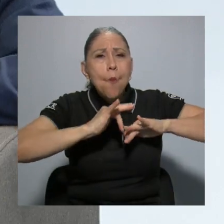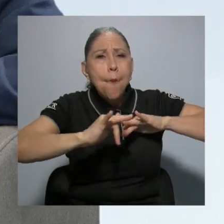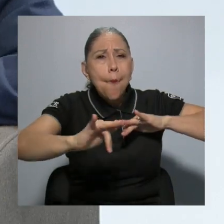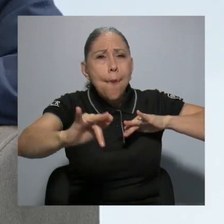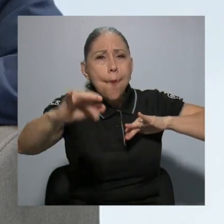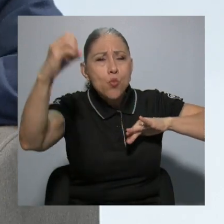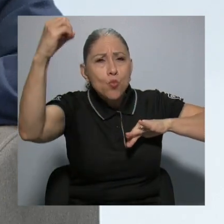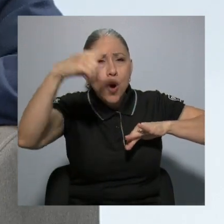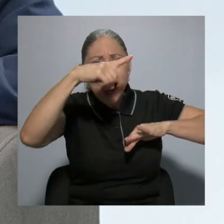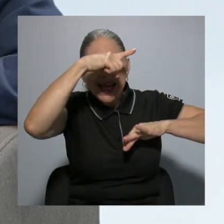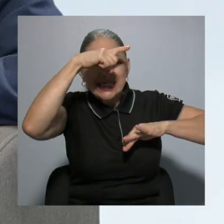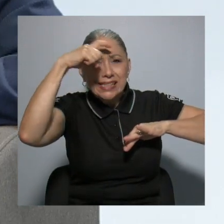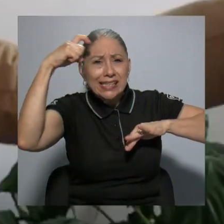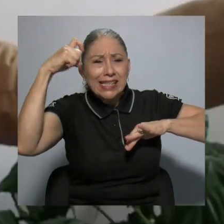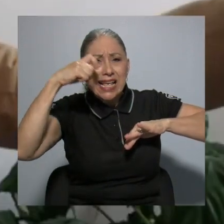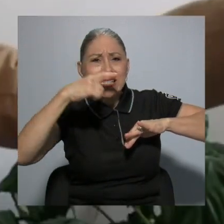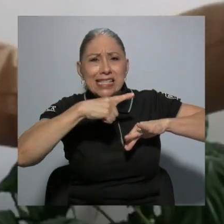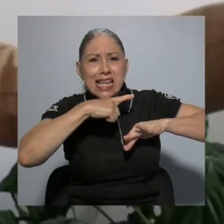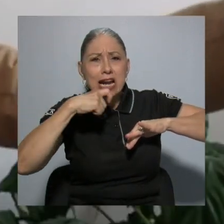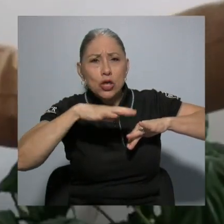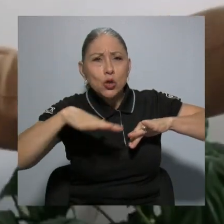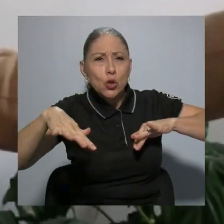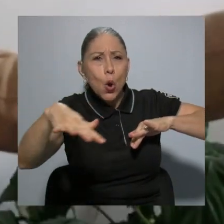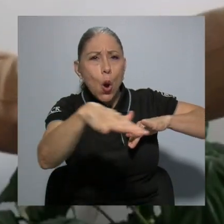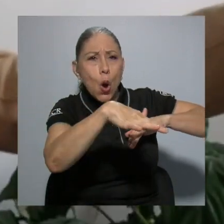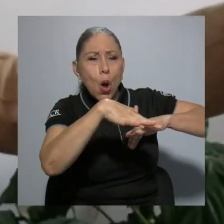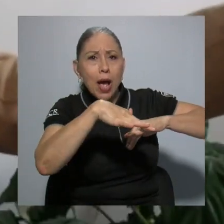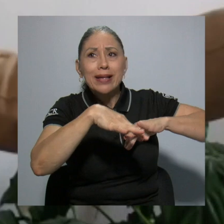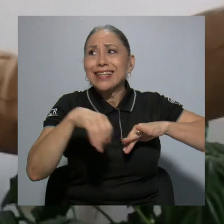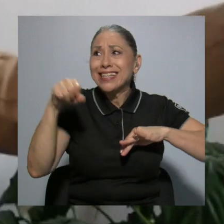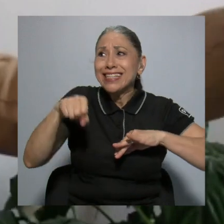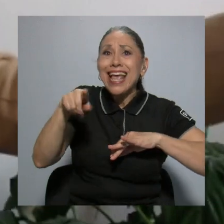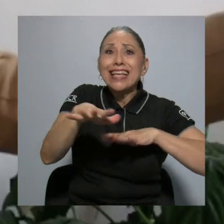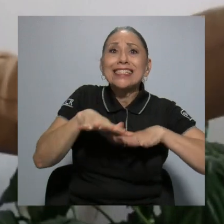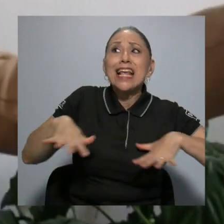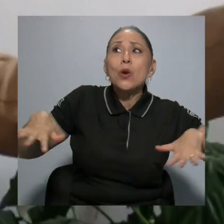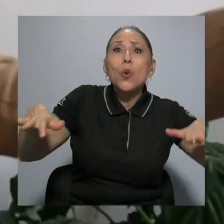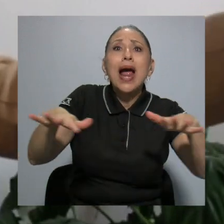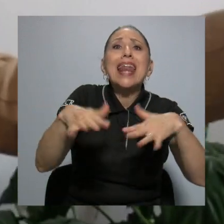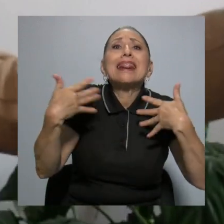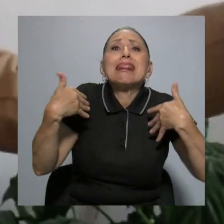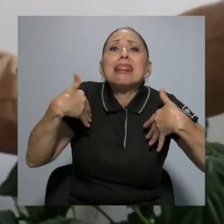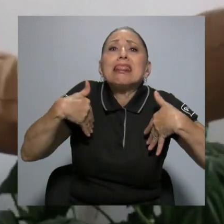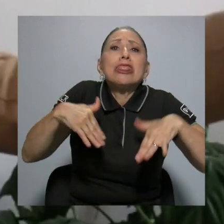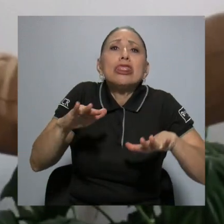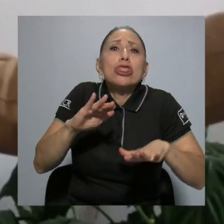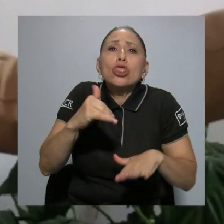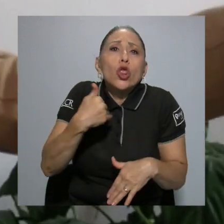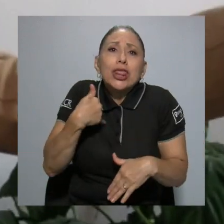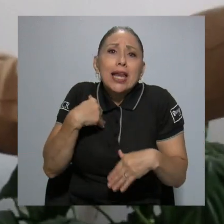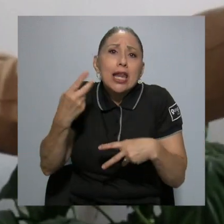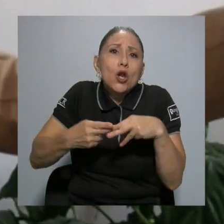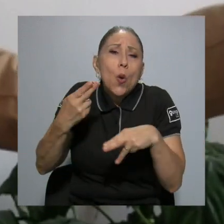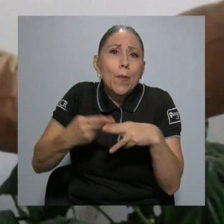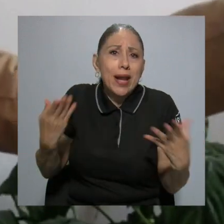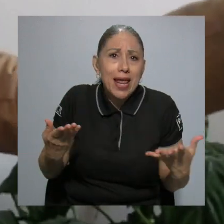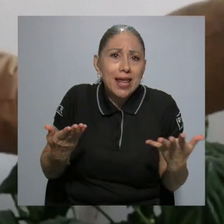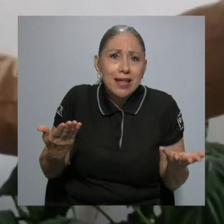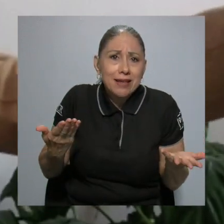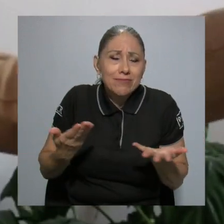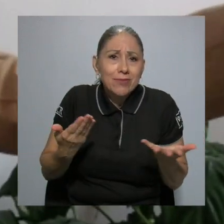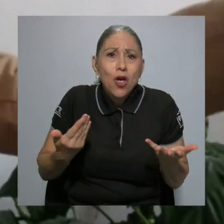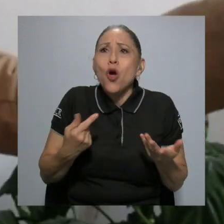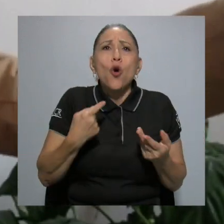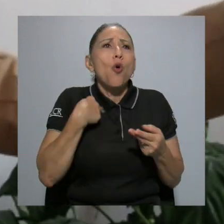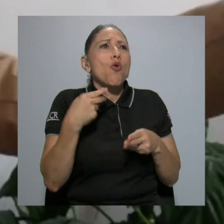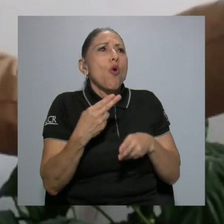Es un desierto que el lugar ni siquiera tiene nombre. O sea, ¿cómo le voy a poner? No me tengo que hacer todo un trabajo para que